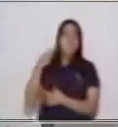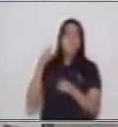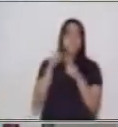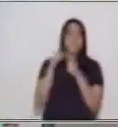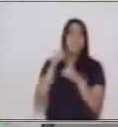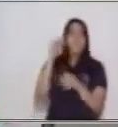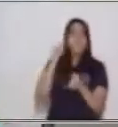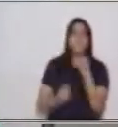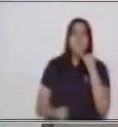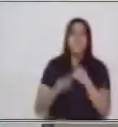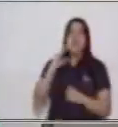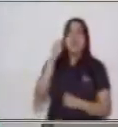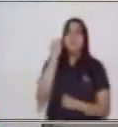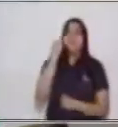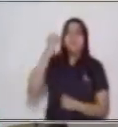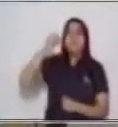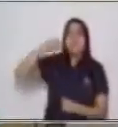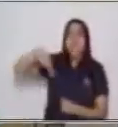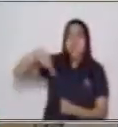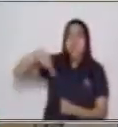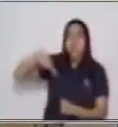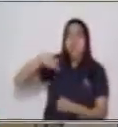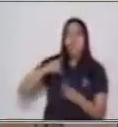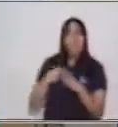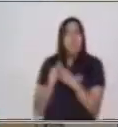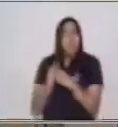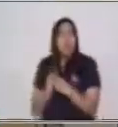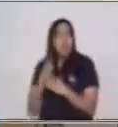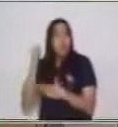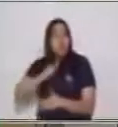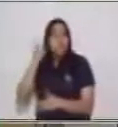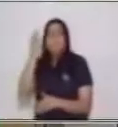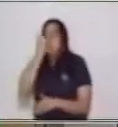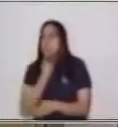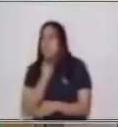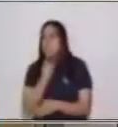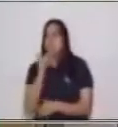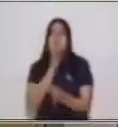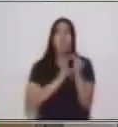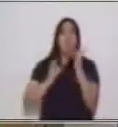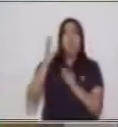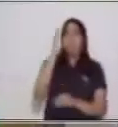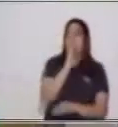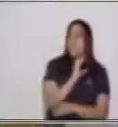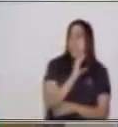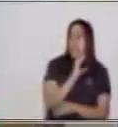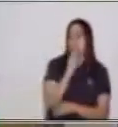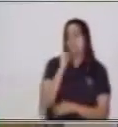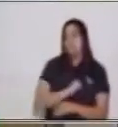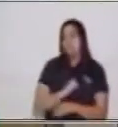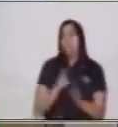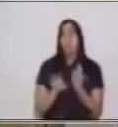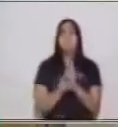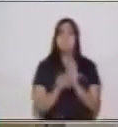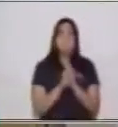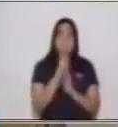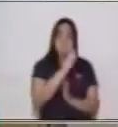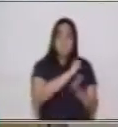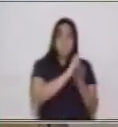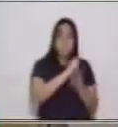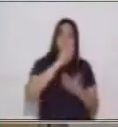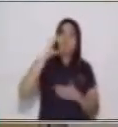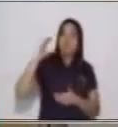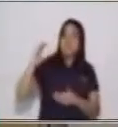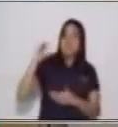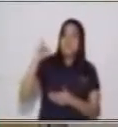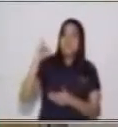palabras en ción, cuándo debe de ir con C y cuándo debe de ir con S. Tú vas a escribir con C las palabras